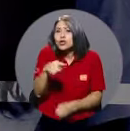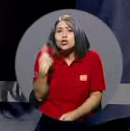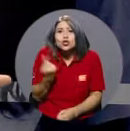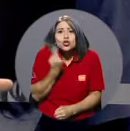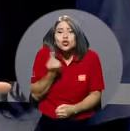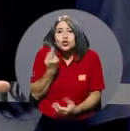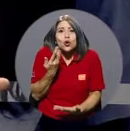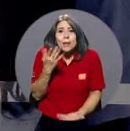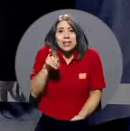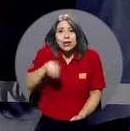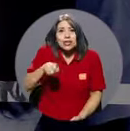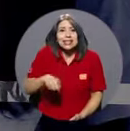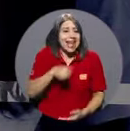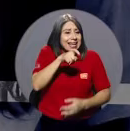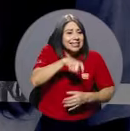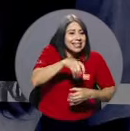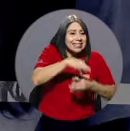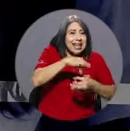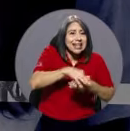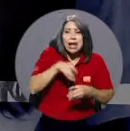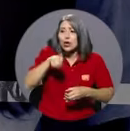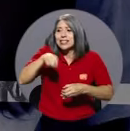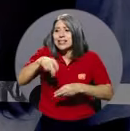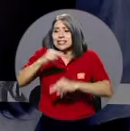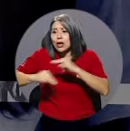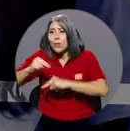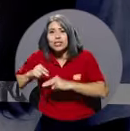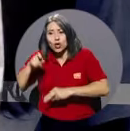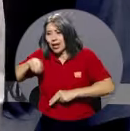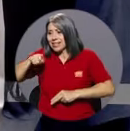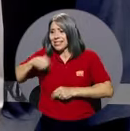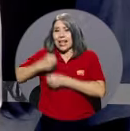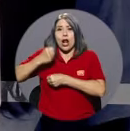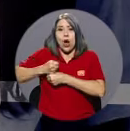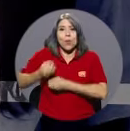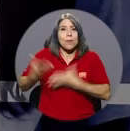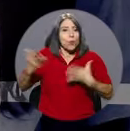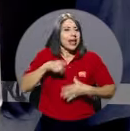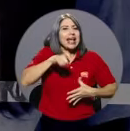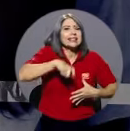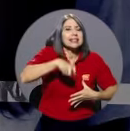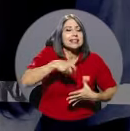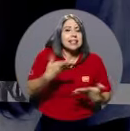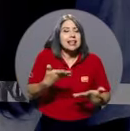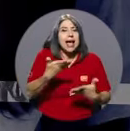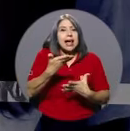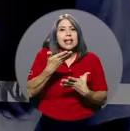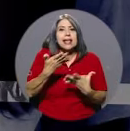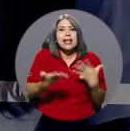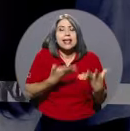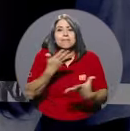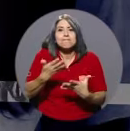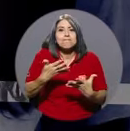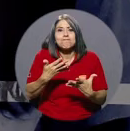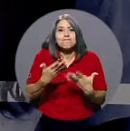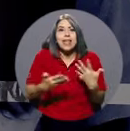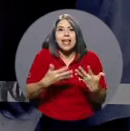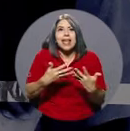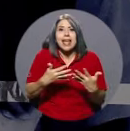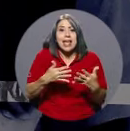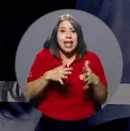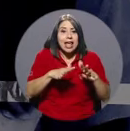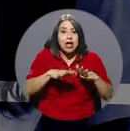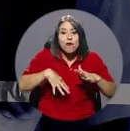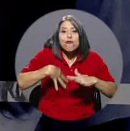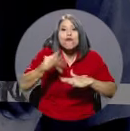un mejor desempeño? Esto es todo lo que se necesita. ¿Qué se necesita en el agro? ¿Qué se necesita en el comercio? ¿Qué se necesita en la obra pública? ¿Qué se necesita en la parte